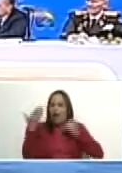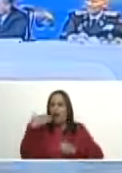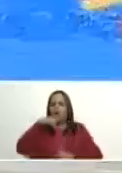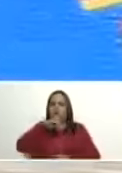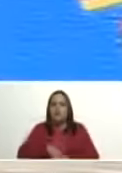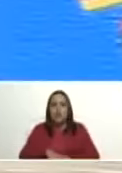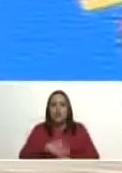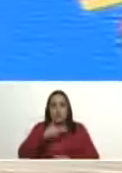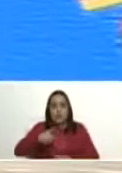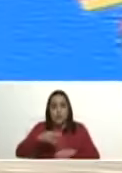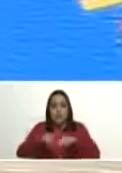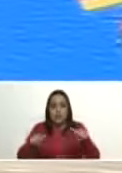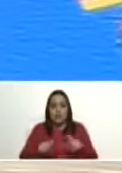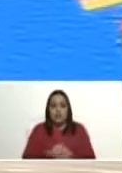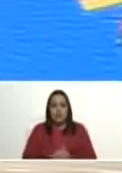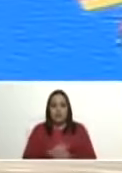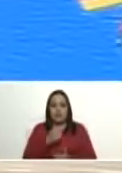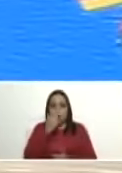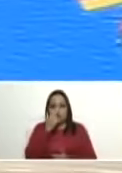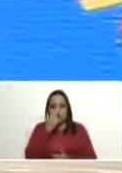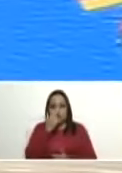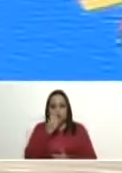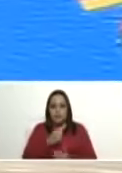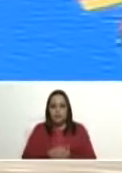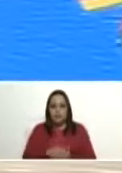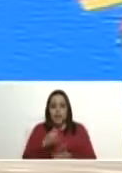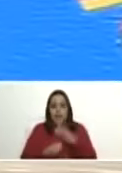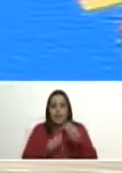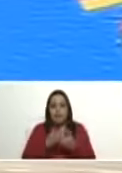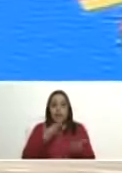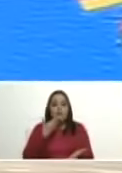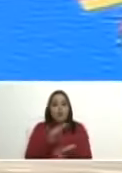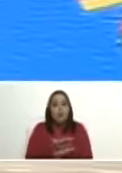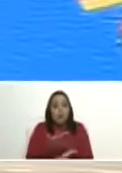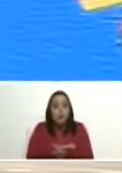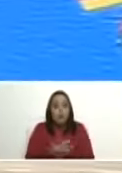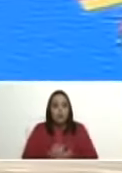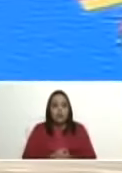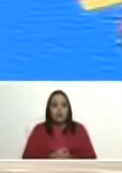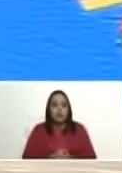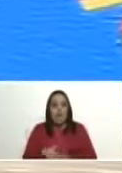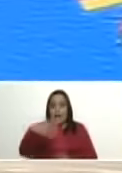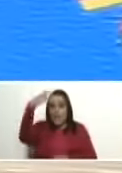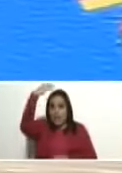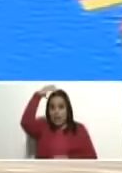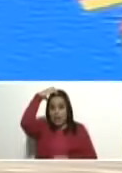en nuestras tierras, donde le proponían a la reina